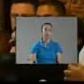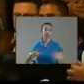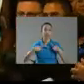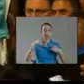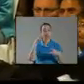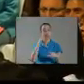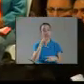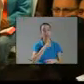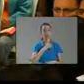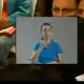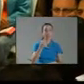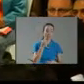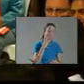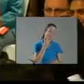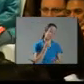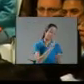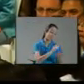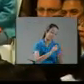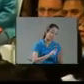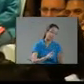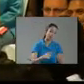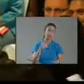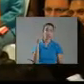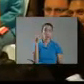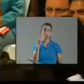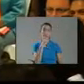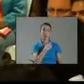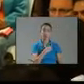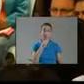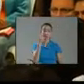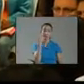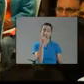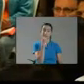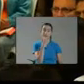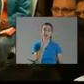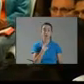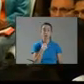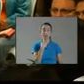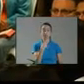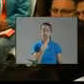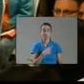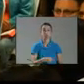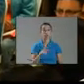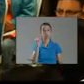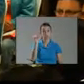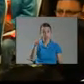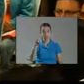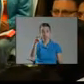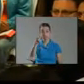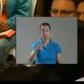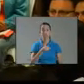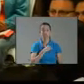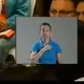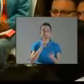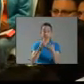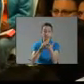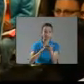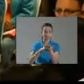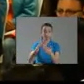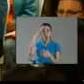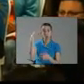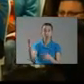Ahora, la levantada, sea a las 4, sea a las 5 de la mañana, la levantada igual era a las 7 de la